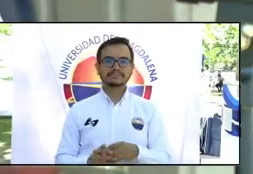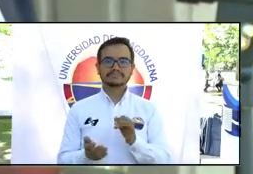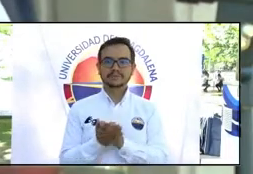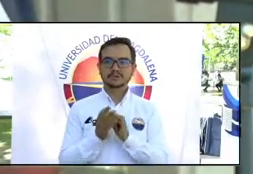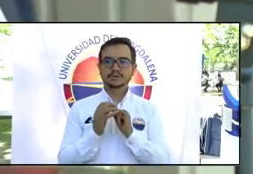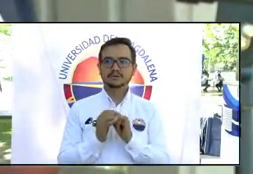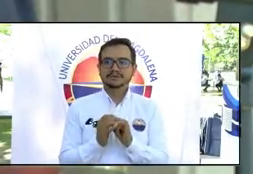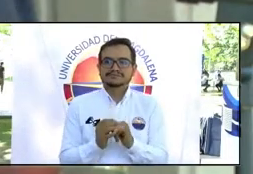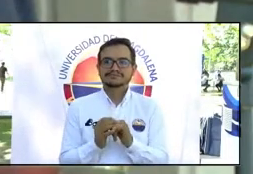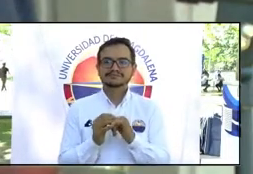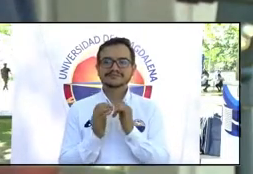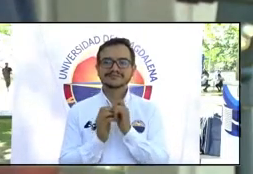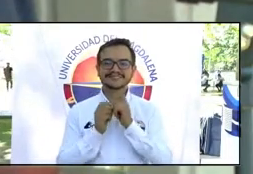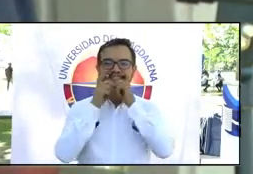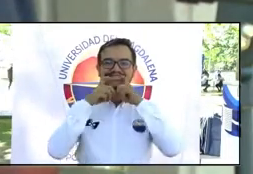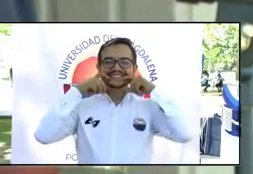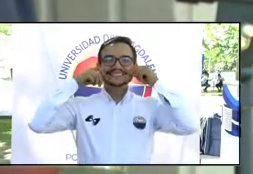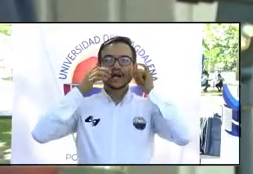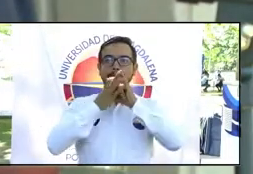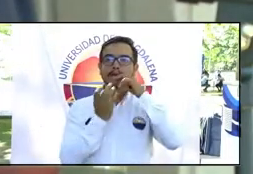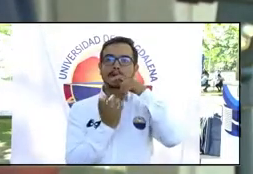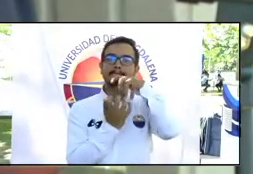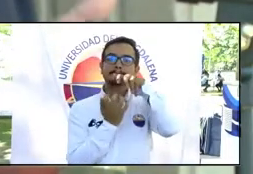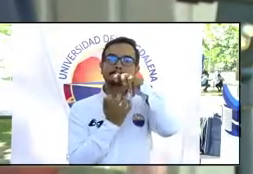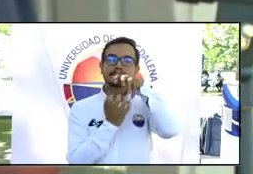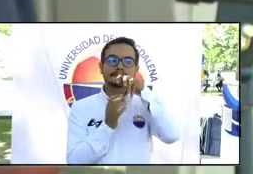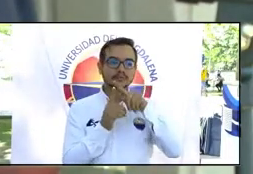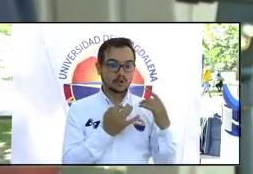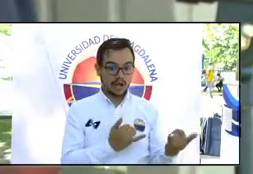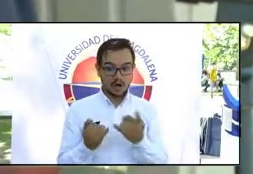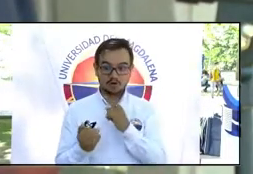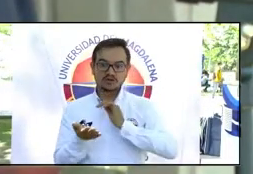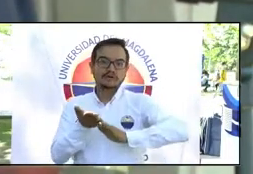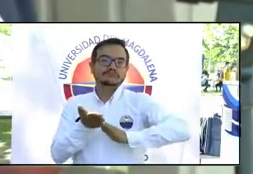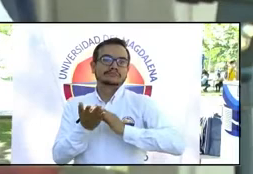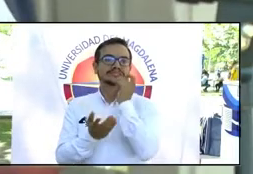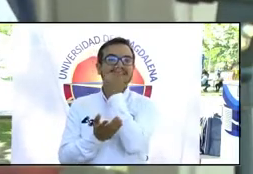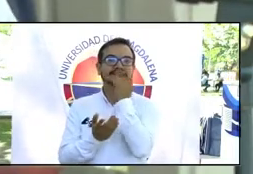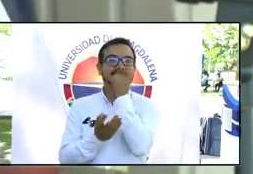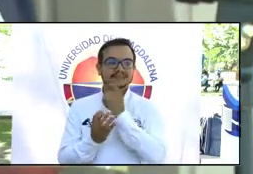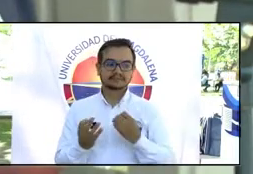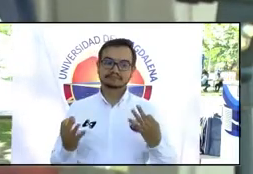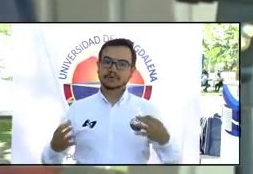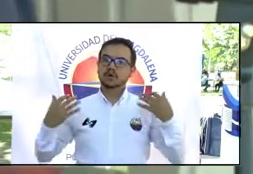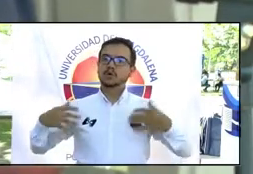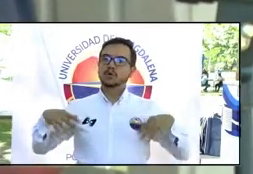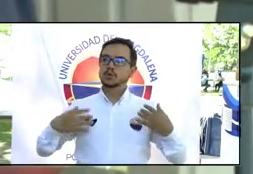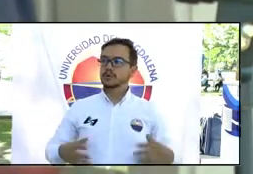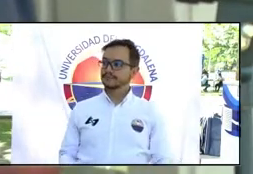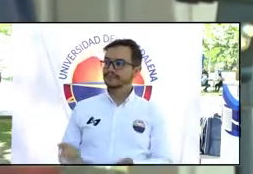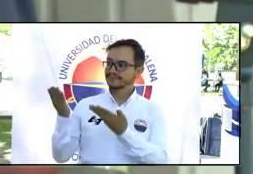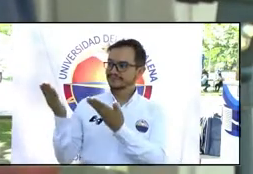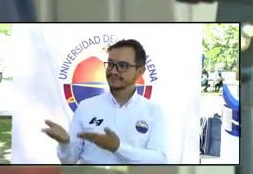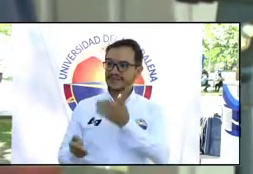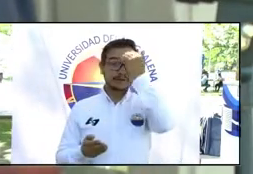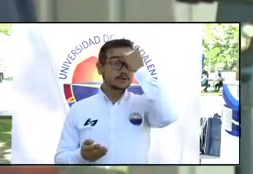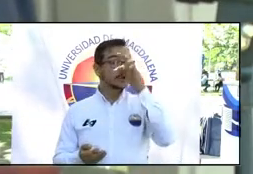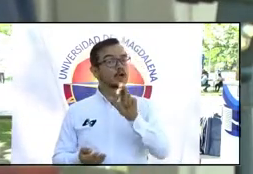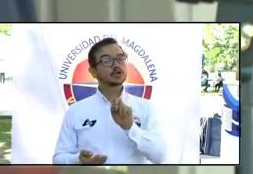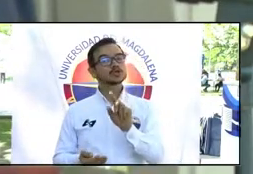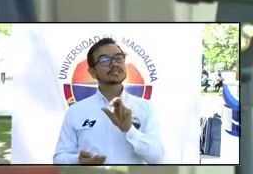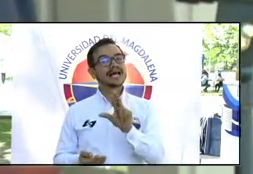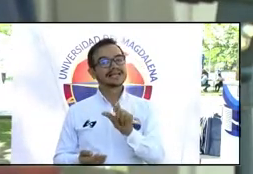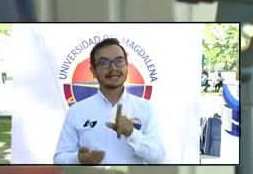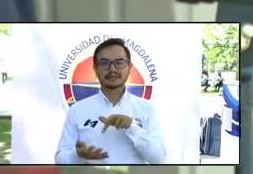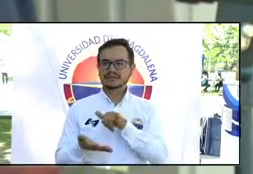sonrisa. Pero qué bonito una sonrisa con una buena dentadura. Así que, profesores, profesoras, profesora Rosalía, muchas gracias por no parar en